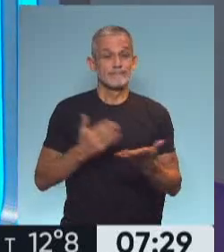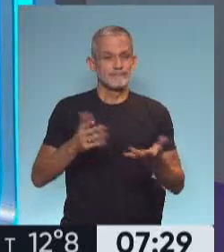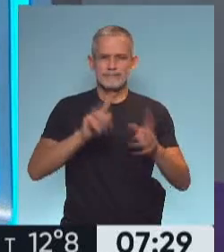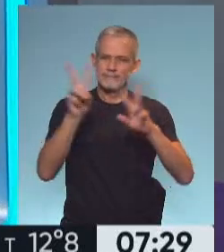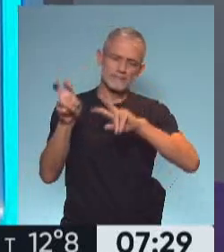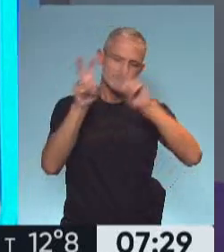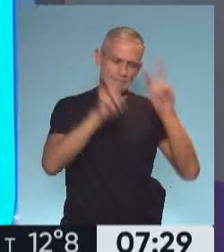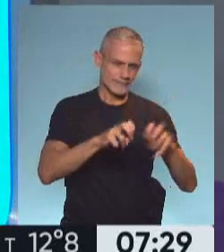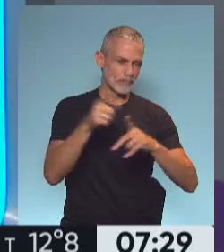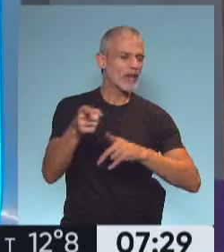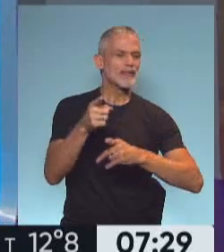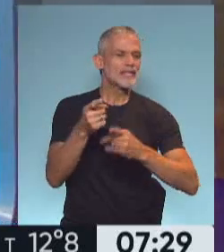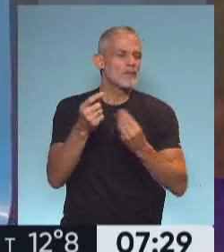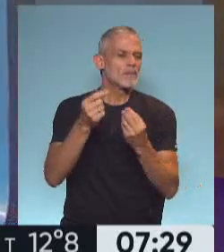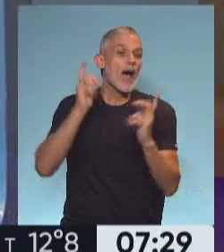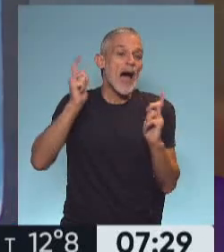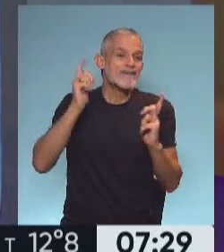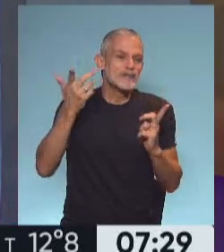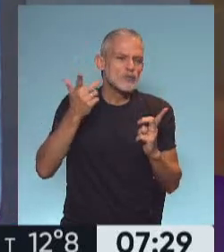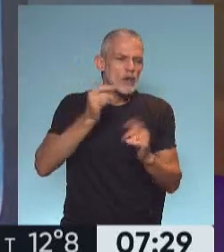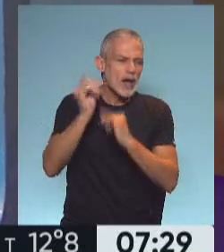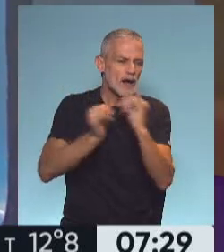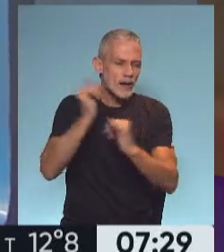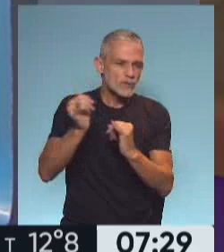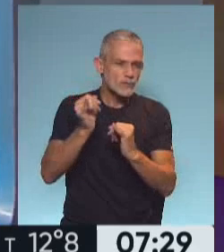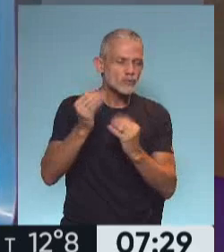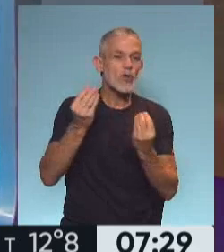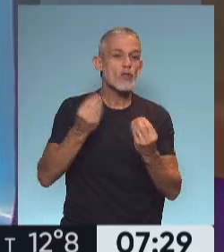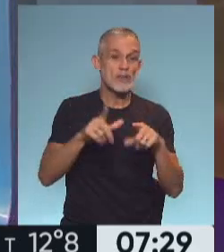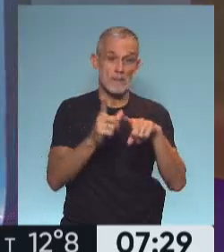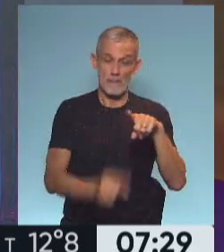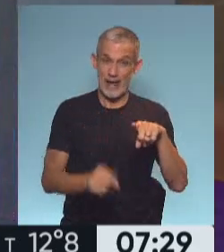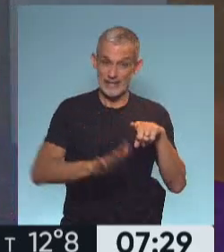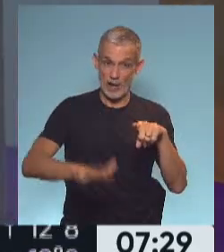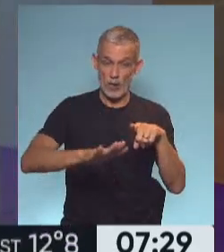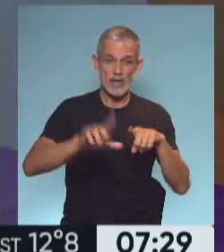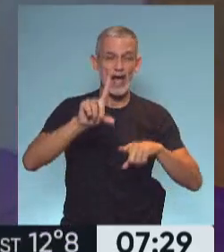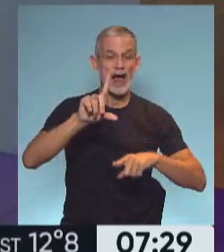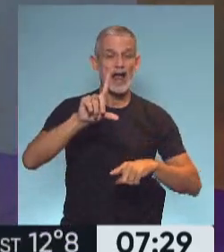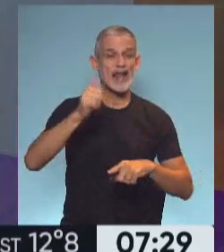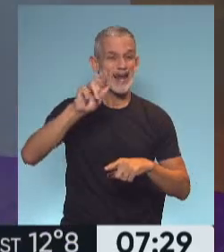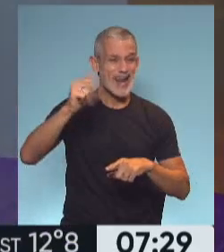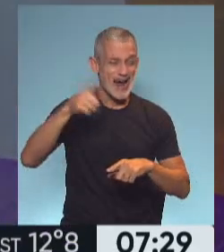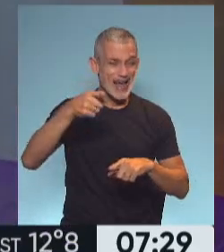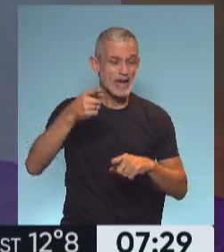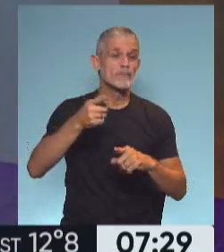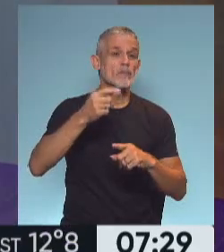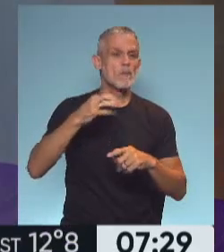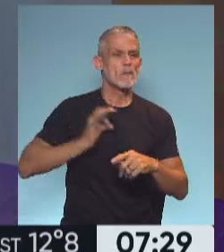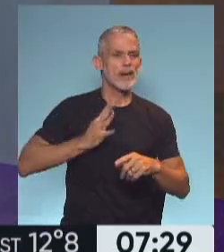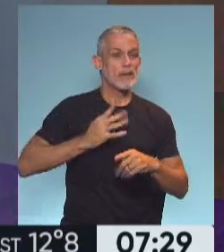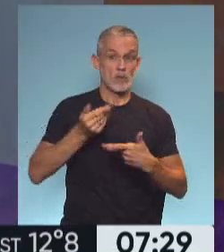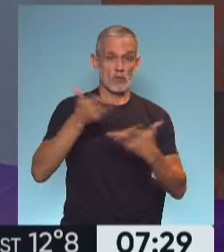Cambiemos de tema y nos metemos en una aventura narrativa en la Patagonia. Esta Lara ganó un premio del público